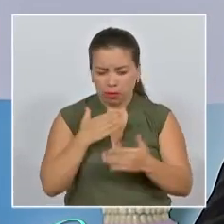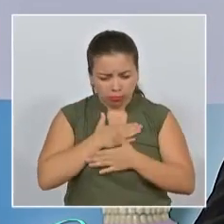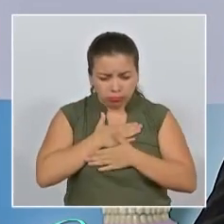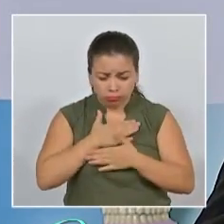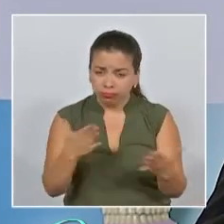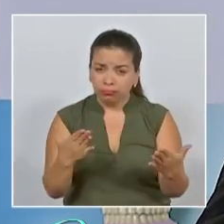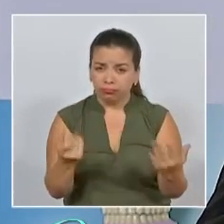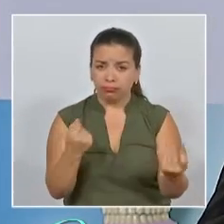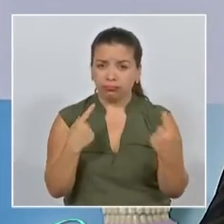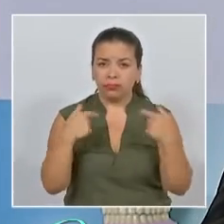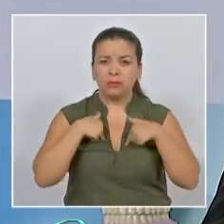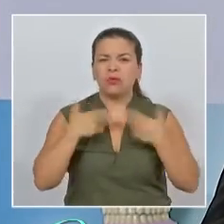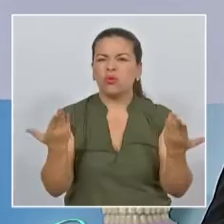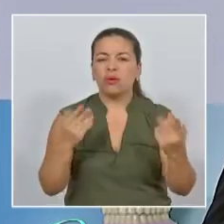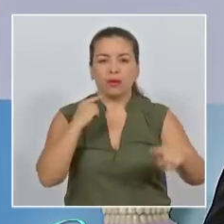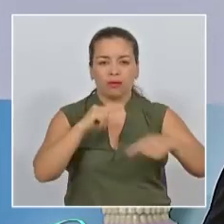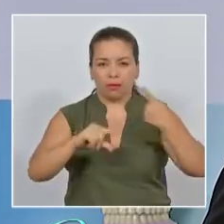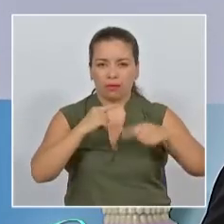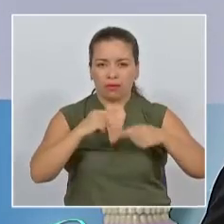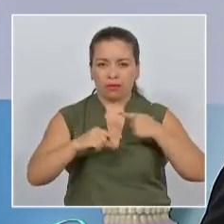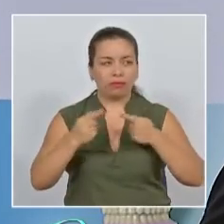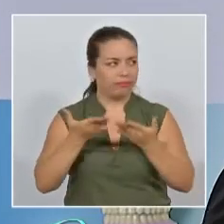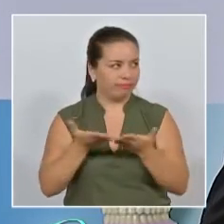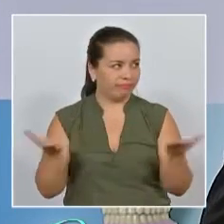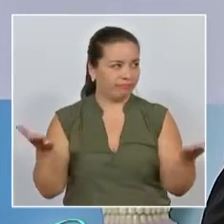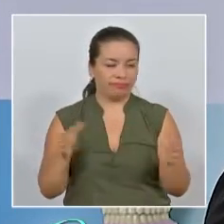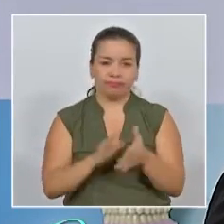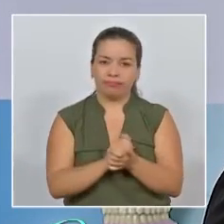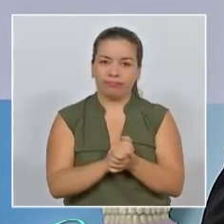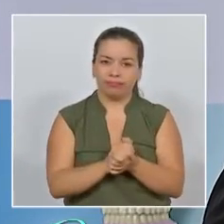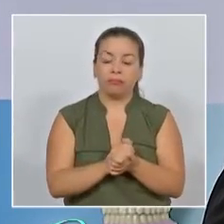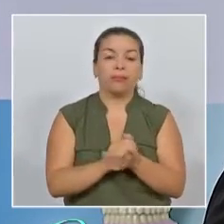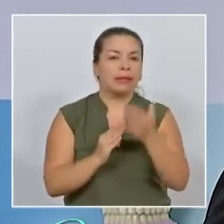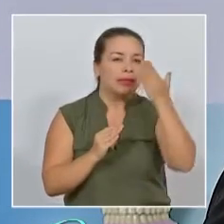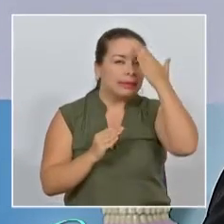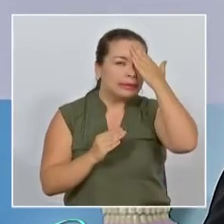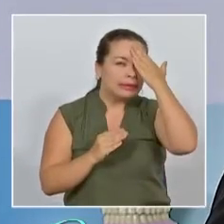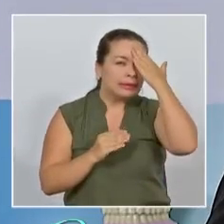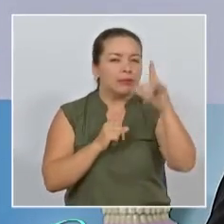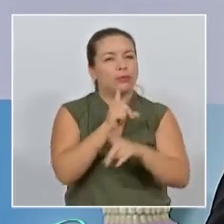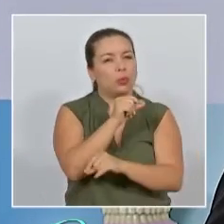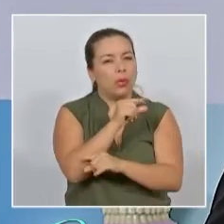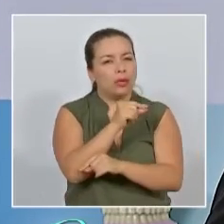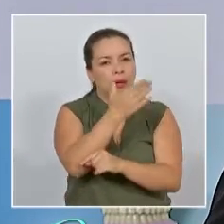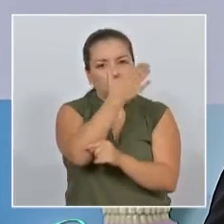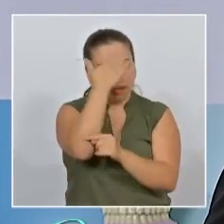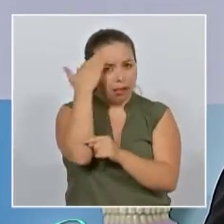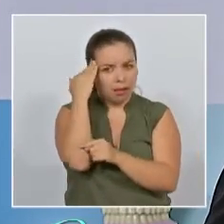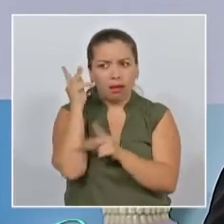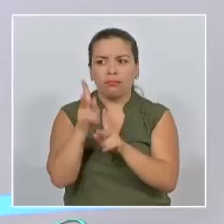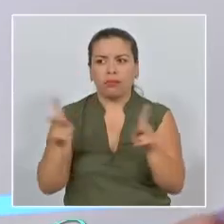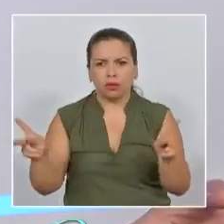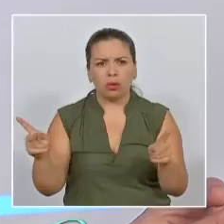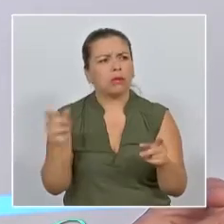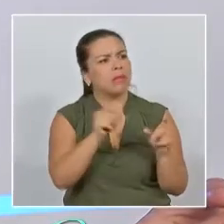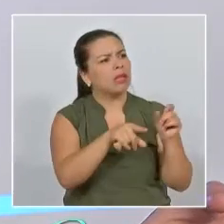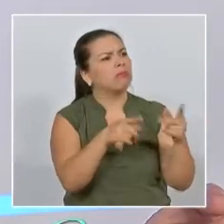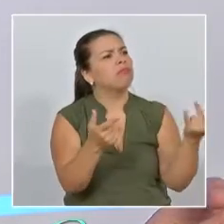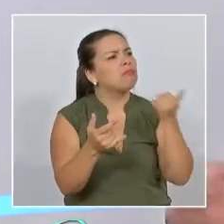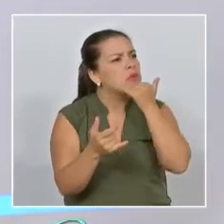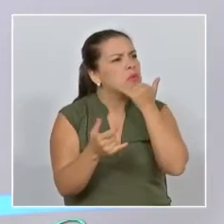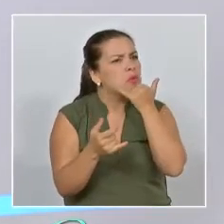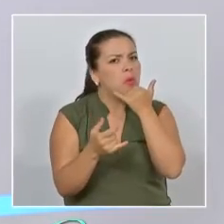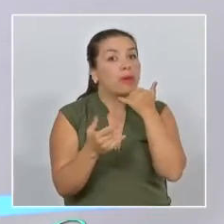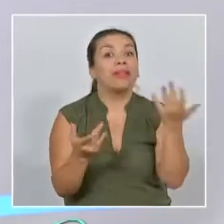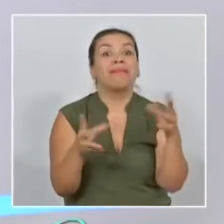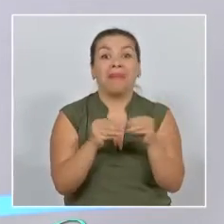por nuestro correo conexionvital@telecafe.tv y hemos olvidado mucho el Twitter. Y la gente pregunta mucho por el Twitter. Y ahora por WhatsApp